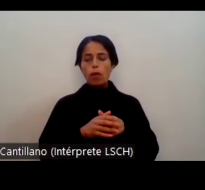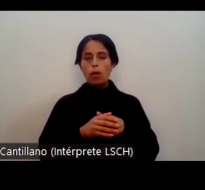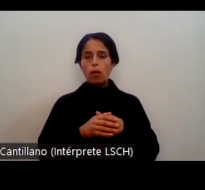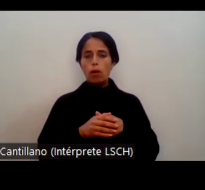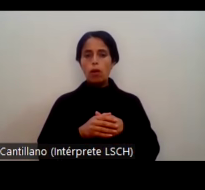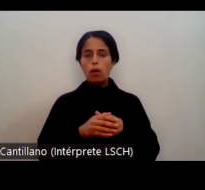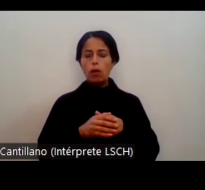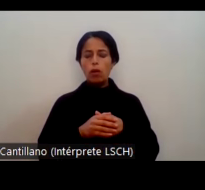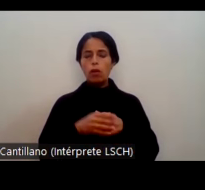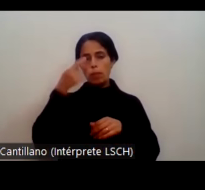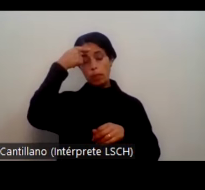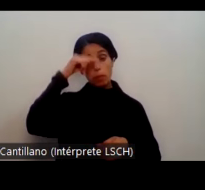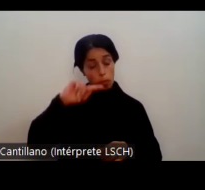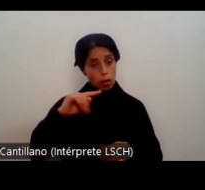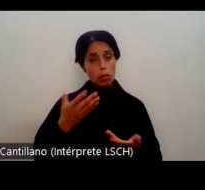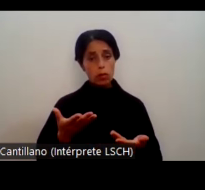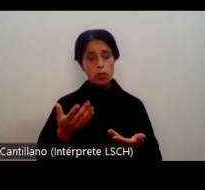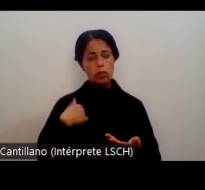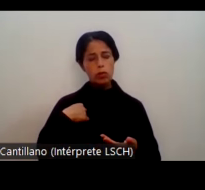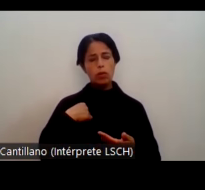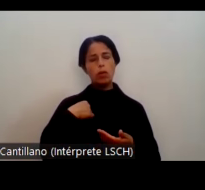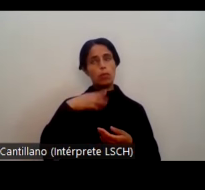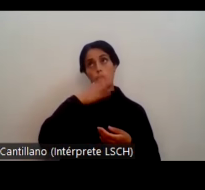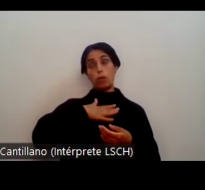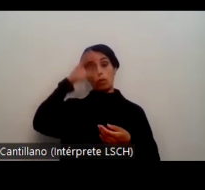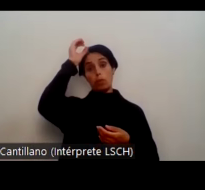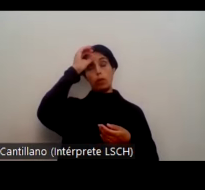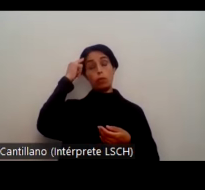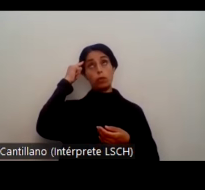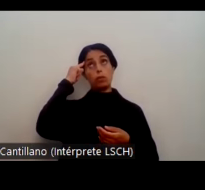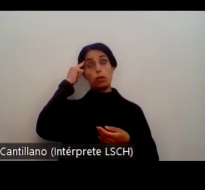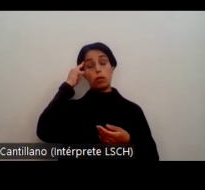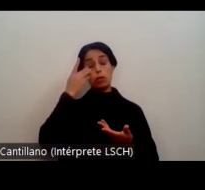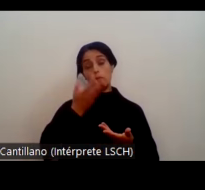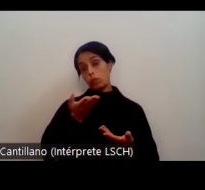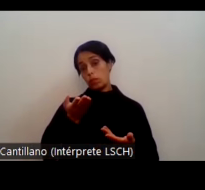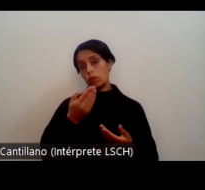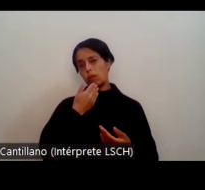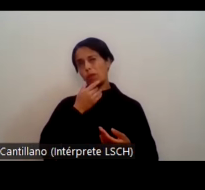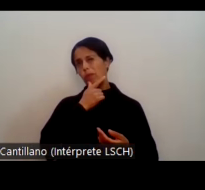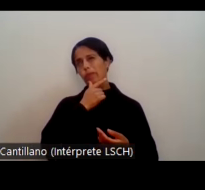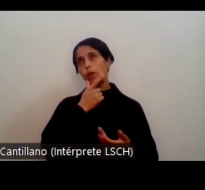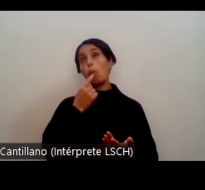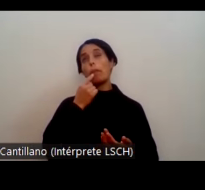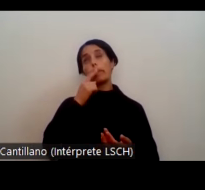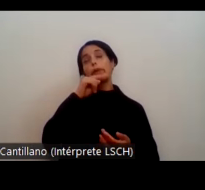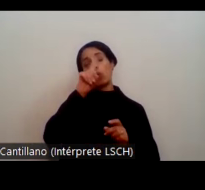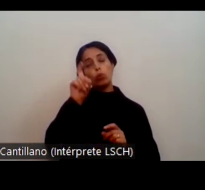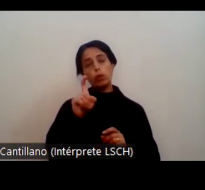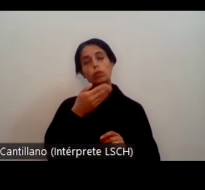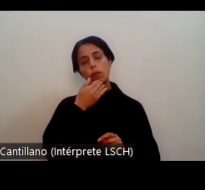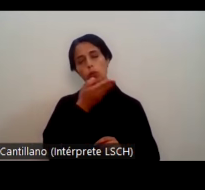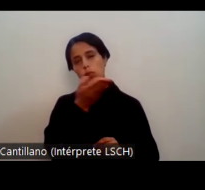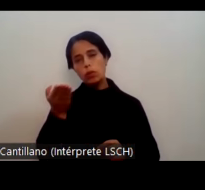Pero a estas alturas, entonces, yo creo que lo que hay que plantearse, y seguro que ustedes se lo han planteado ya también, ¿por